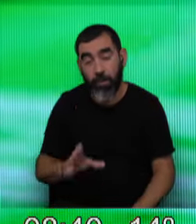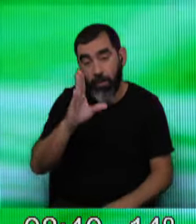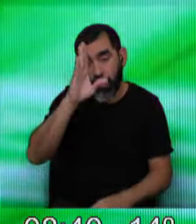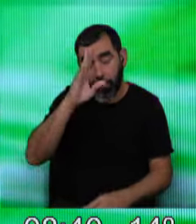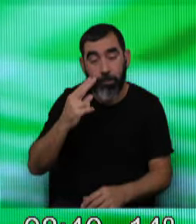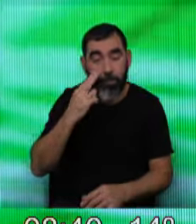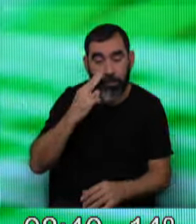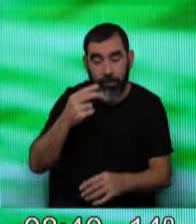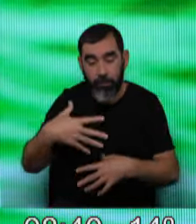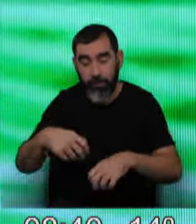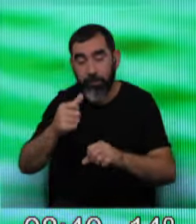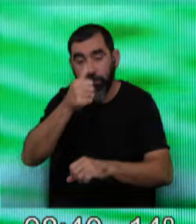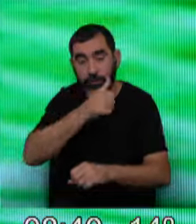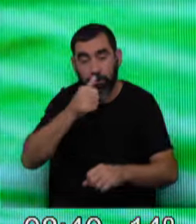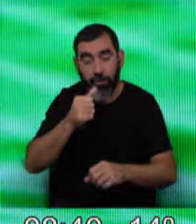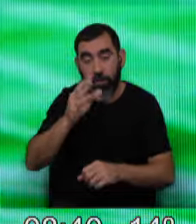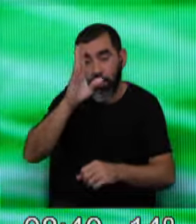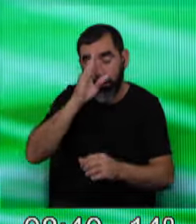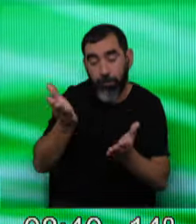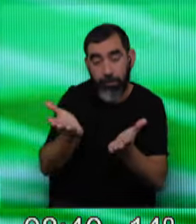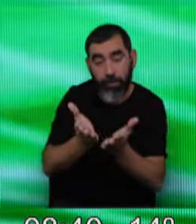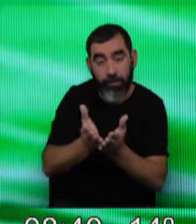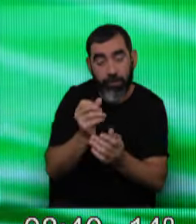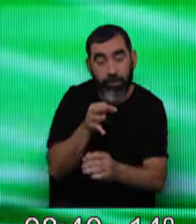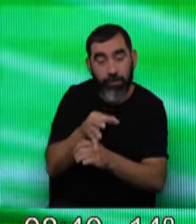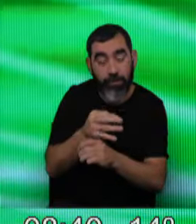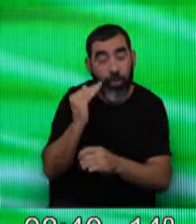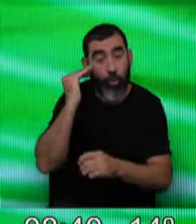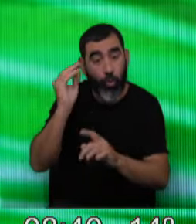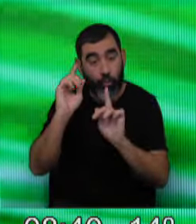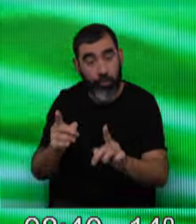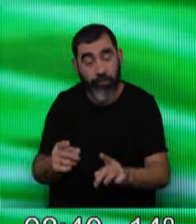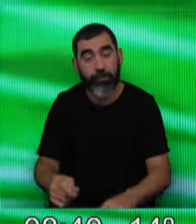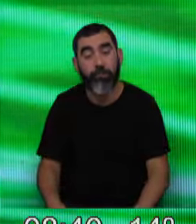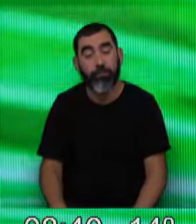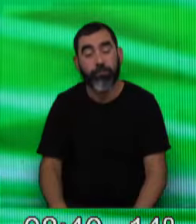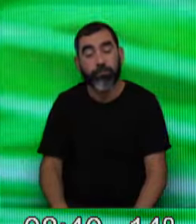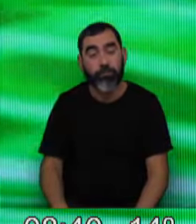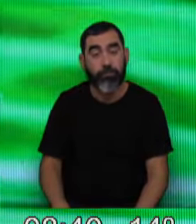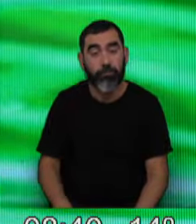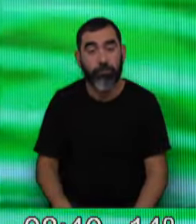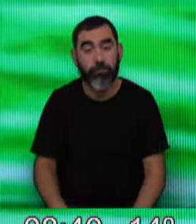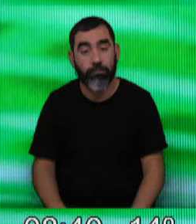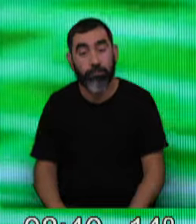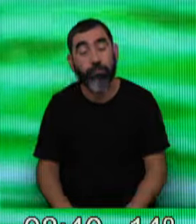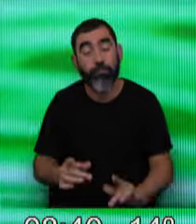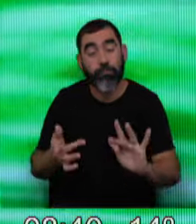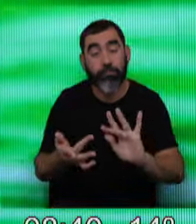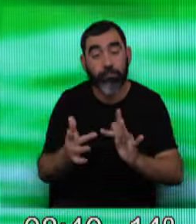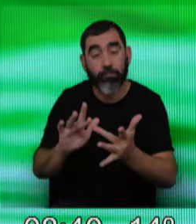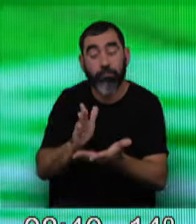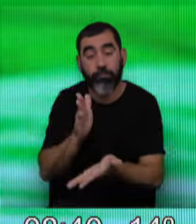en problemas, en lo que tiene que ver con el aprendizaje hacia estudiantes y docentes también, ¿no? Y mucho en el vínculo del